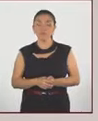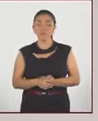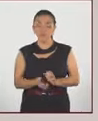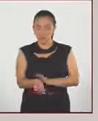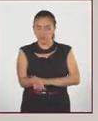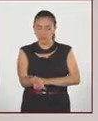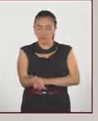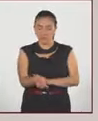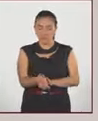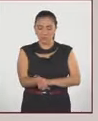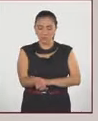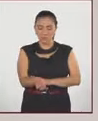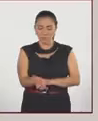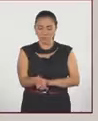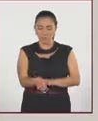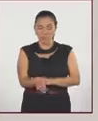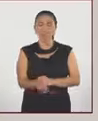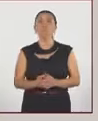Okay.